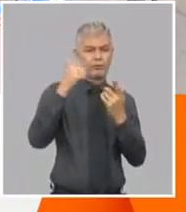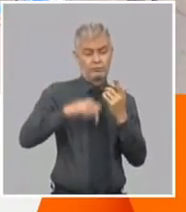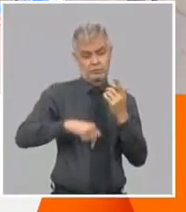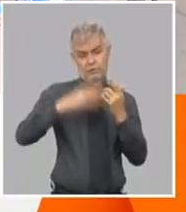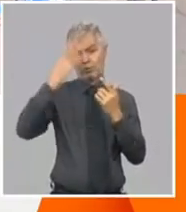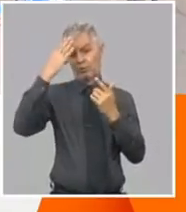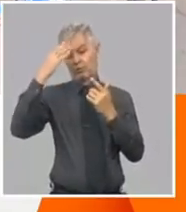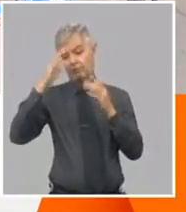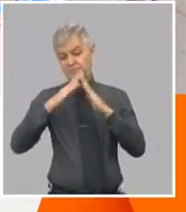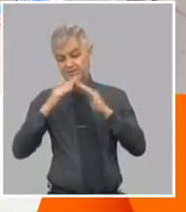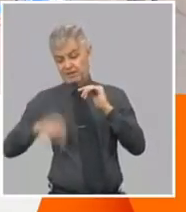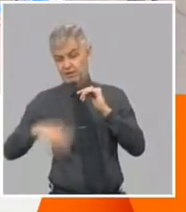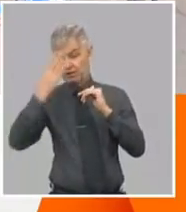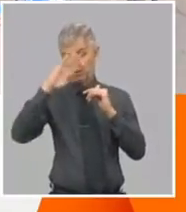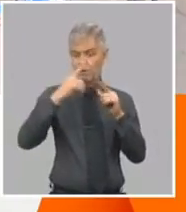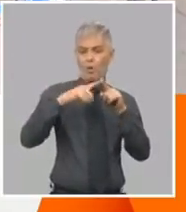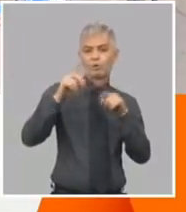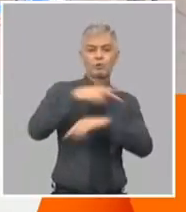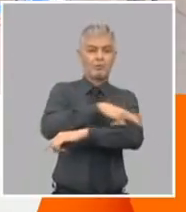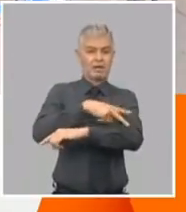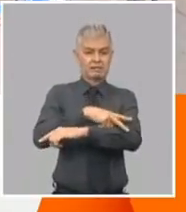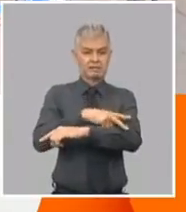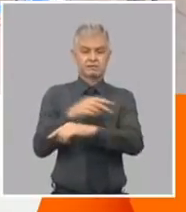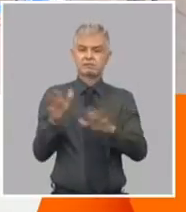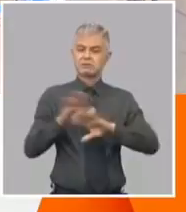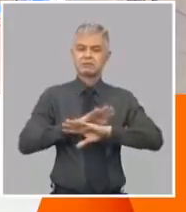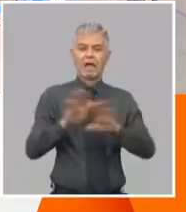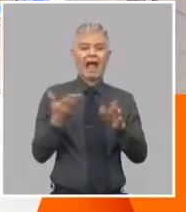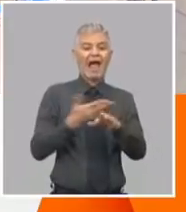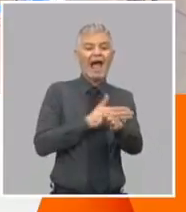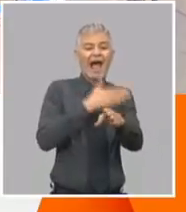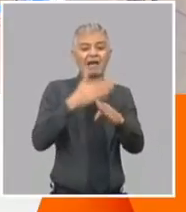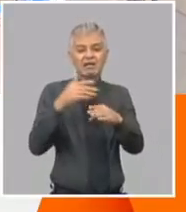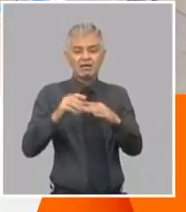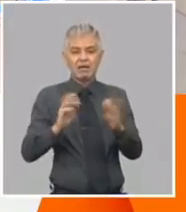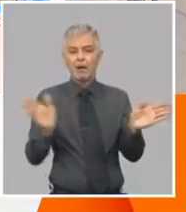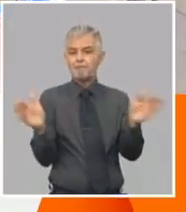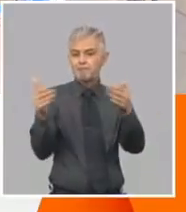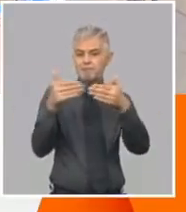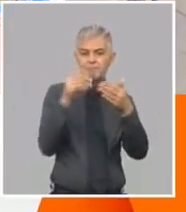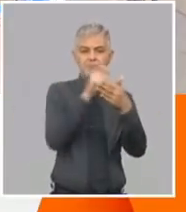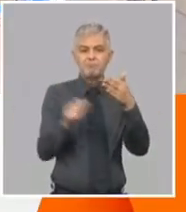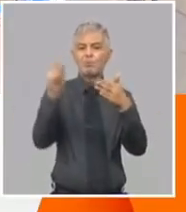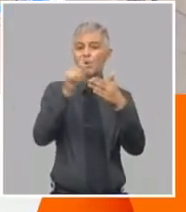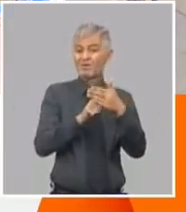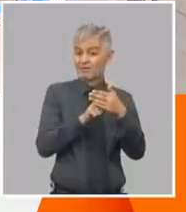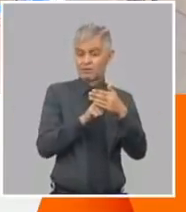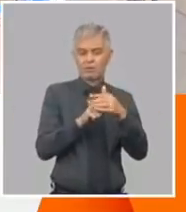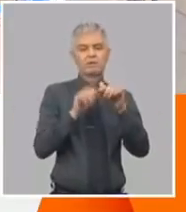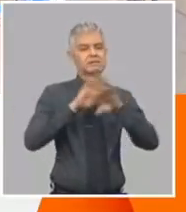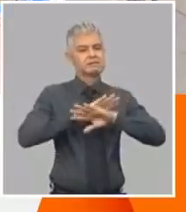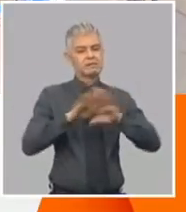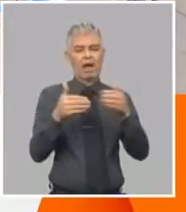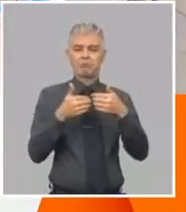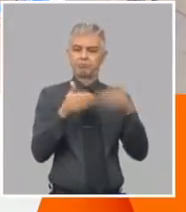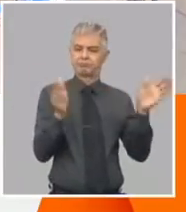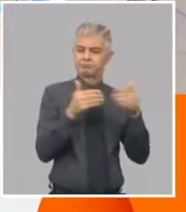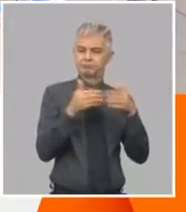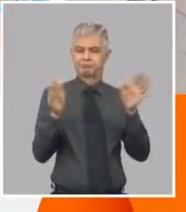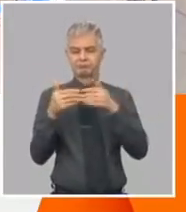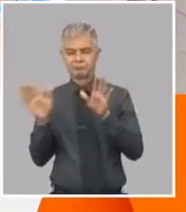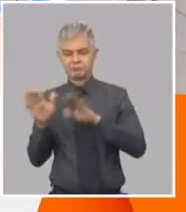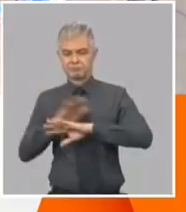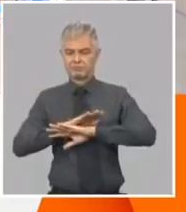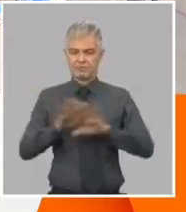en el territorio nacional. Es decir, se eliminan esas restricciones que existían hasta el momento. Y las operaciones serán bajo